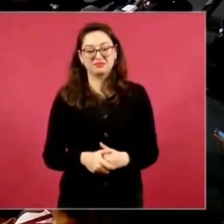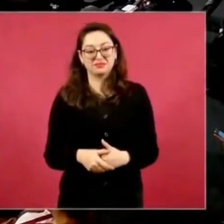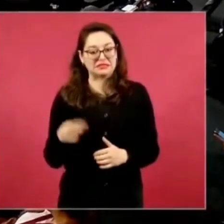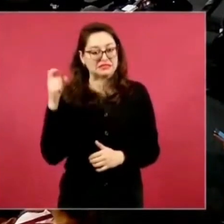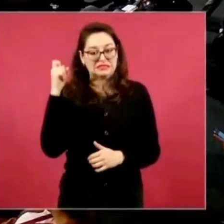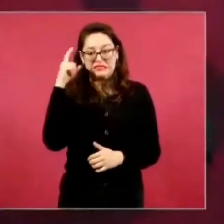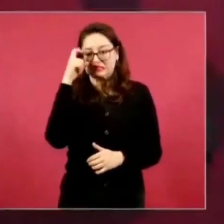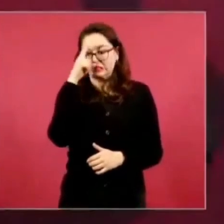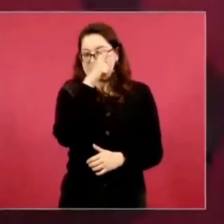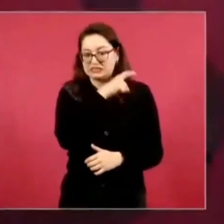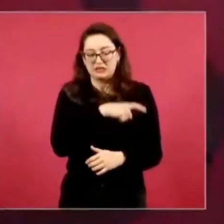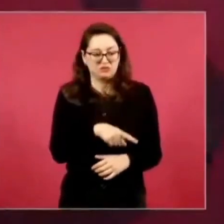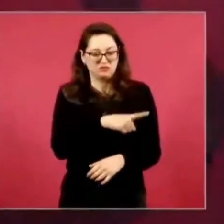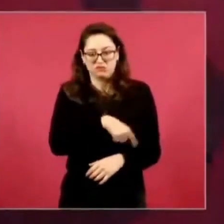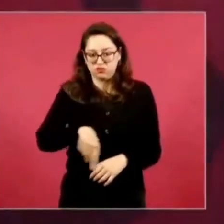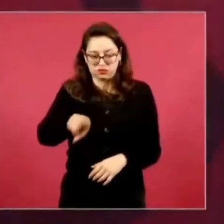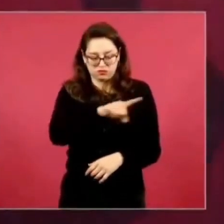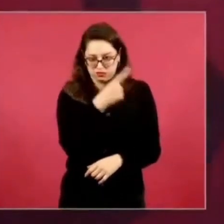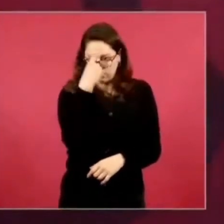Y se dan casos